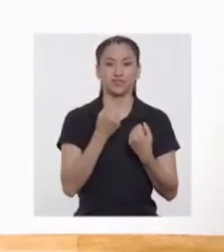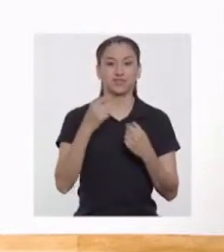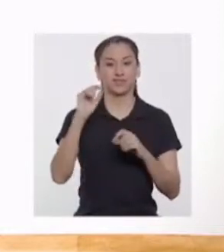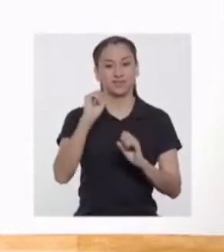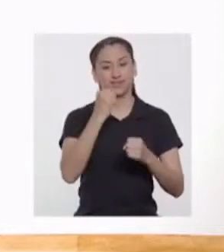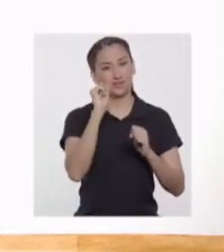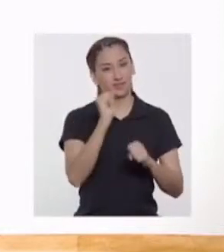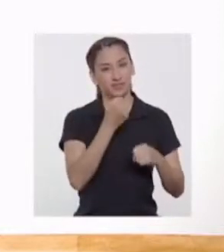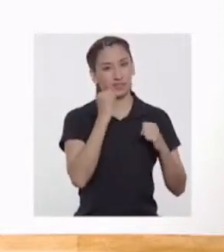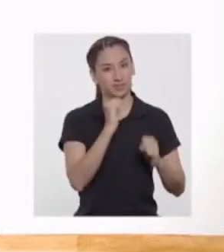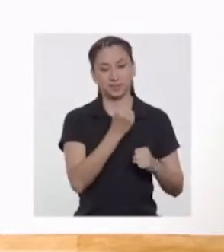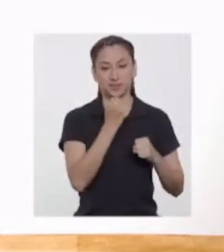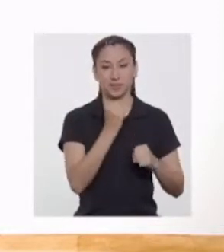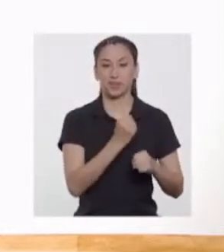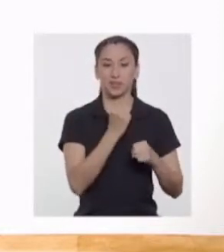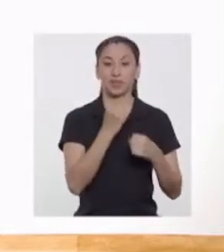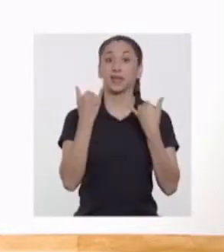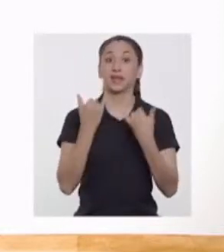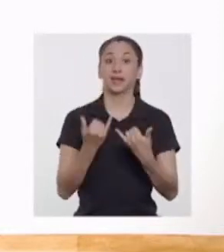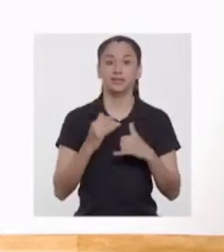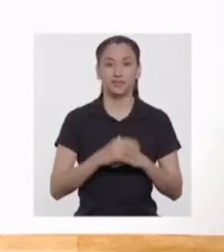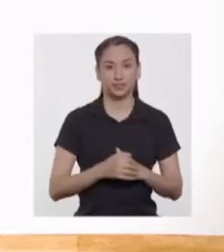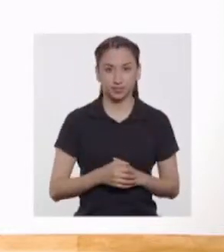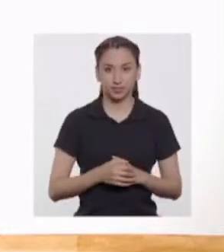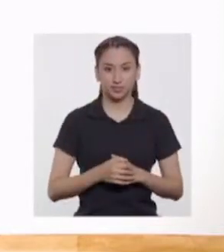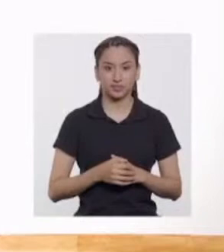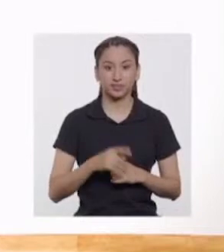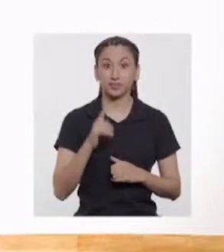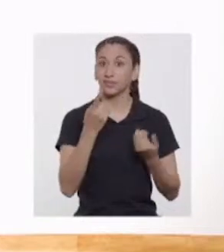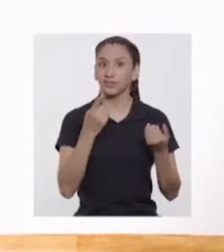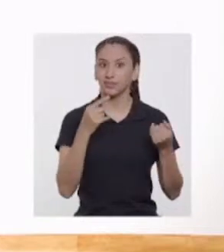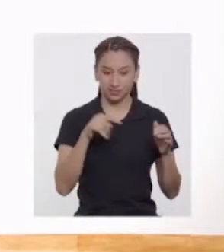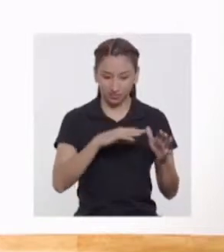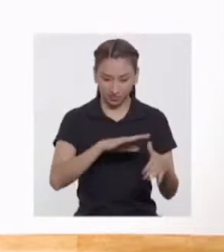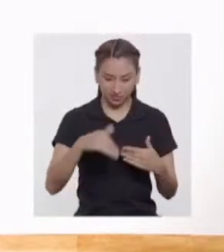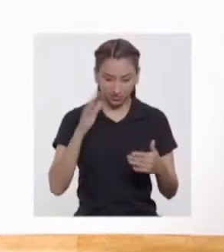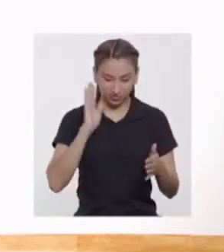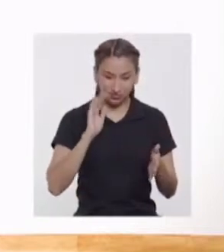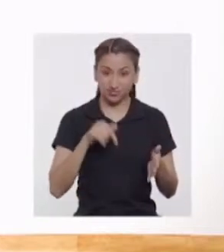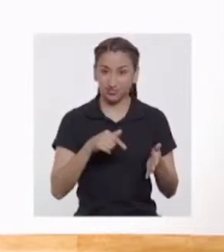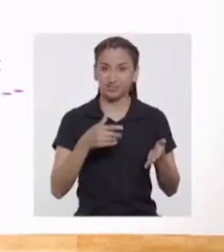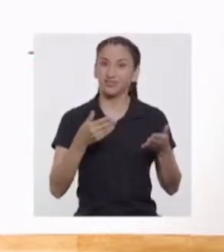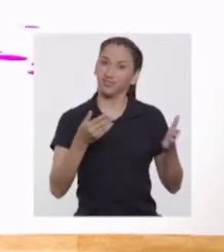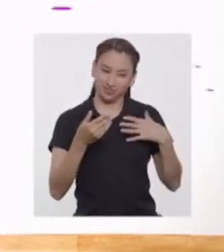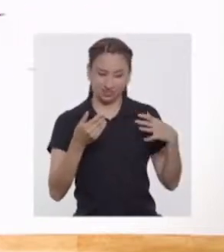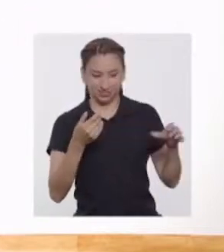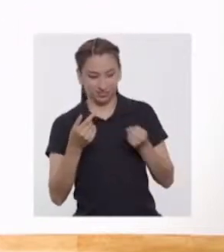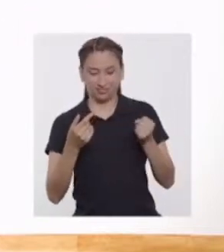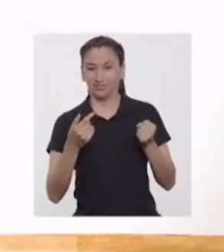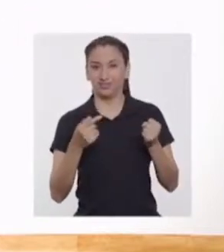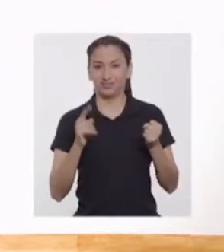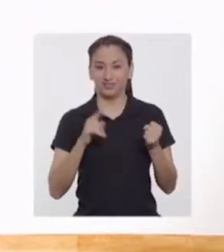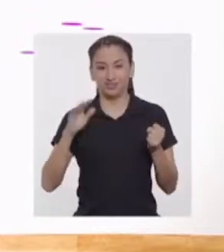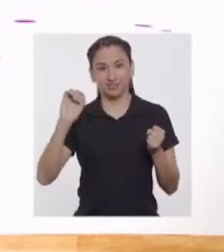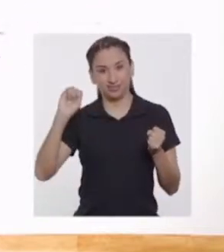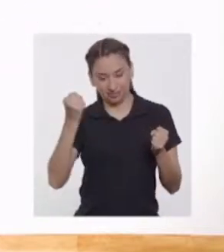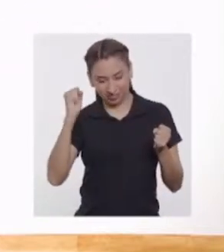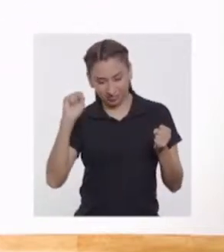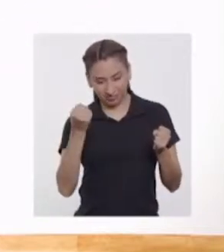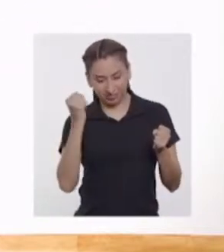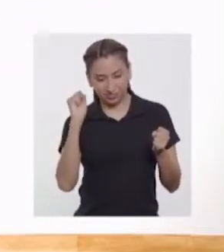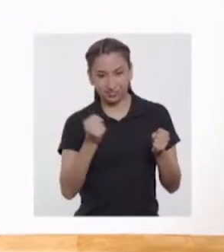Y hacia el otro lado también. Ahora, que no se nos escape el recogedor. ¡Venga para acá! ¡La